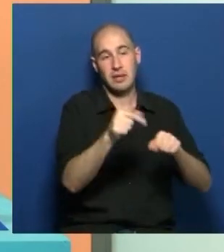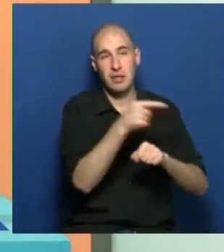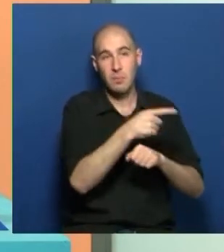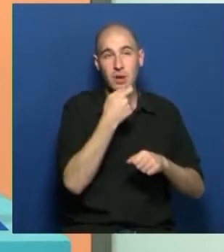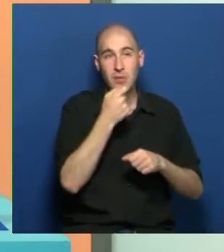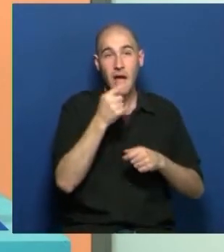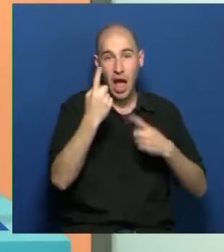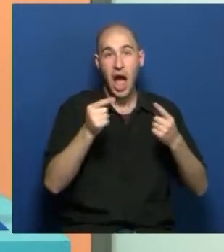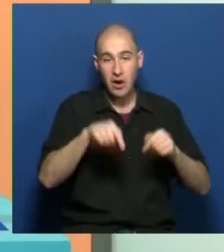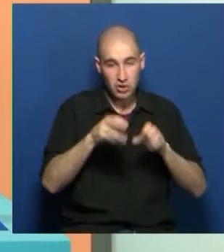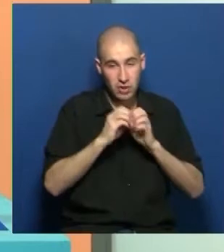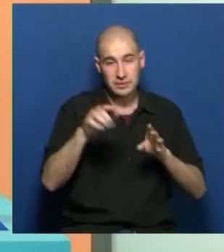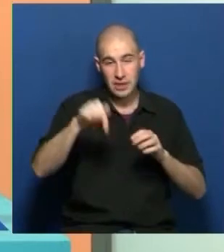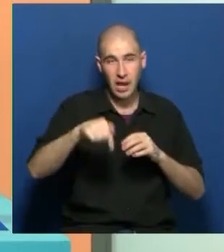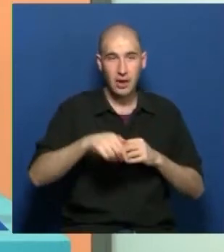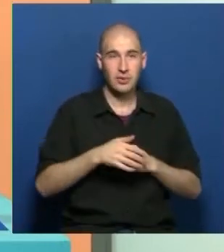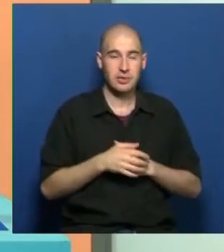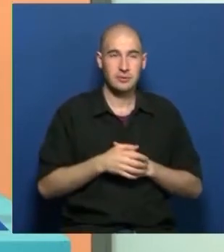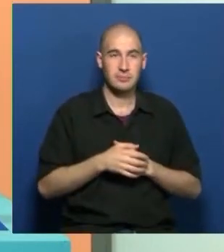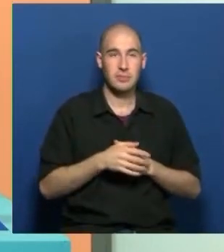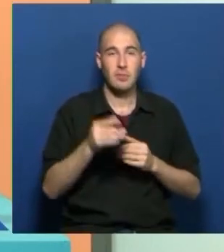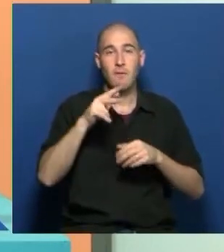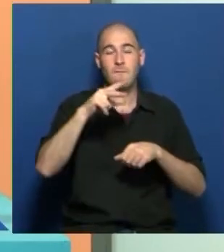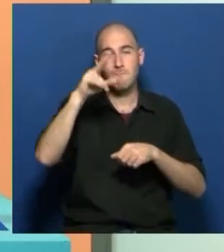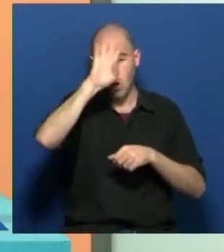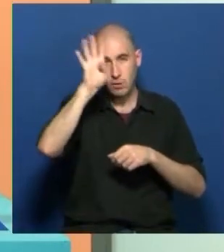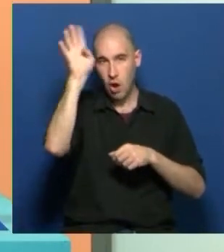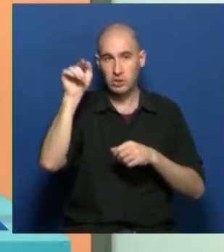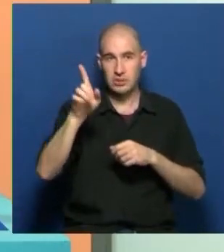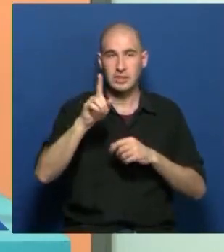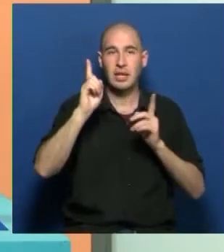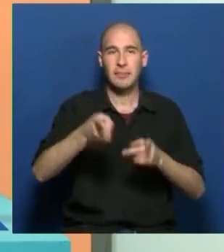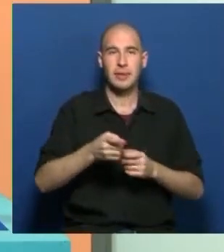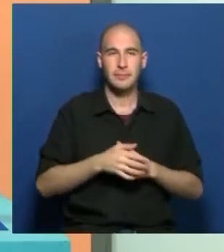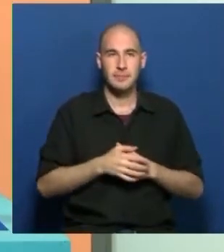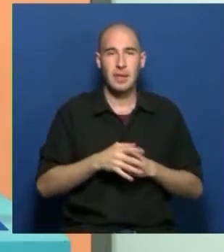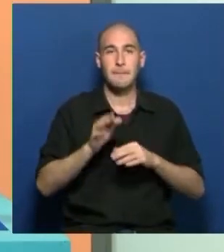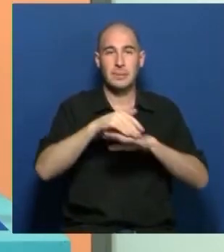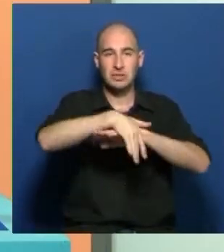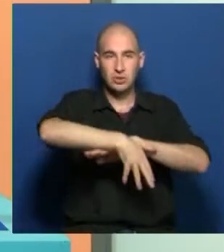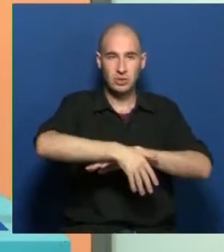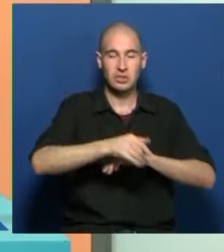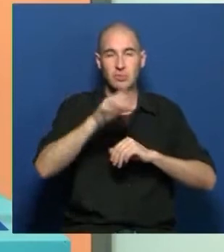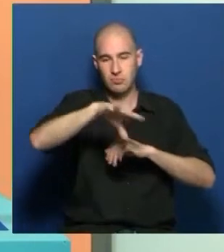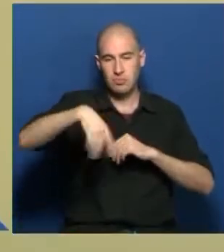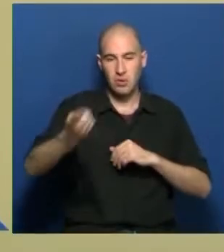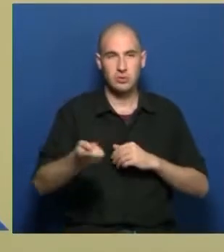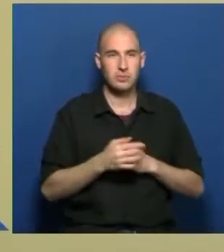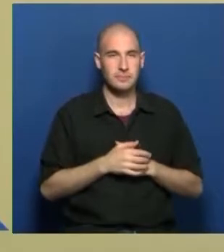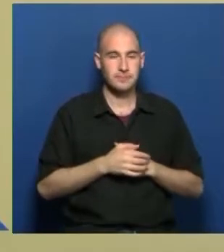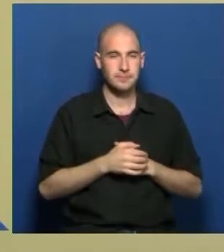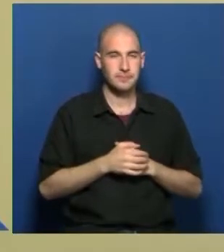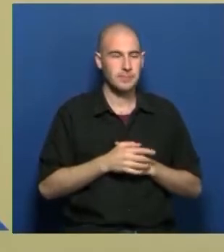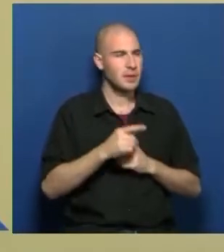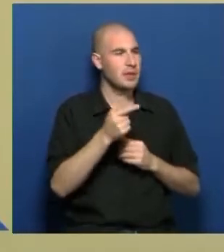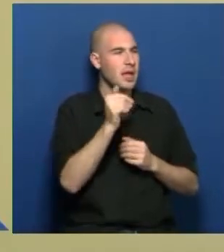Como en algunos casos está empezando a suceder en Formosa, está sucediendo en Misiones y otros lugares.